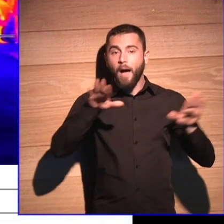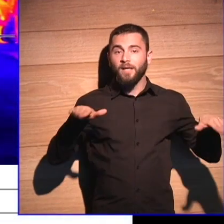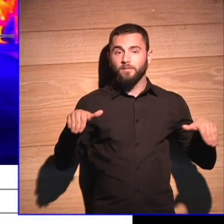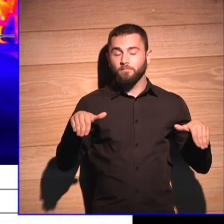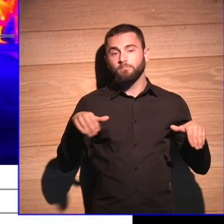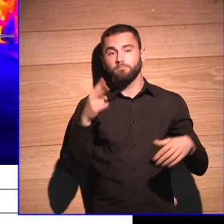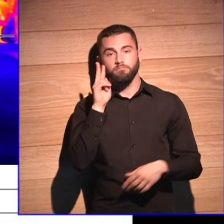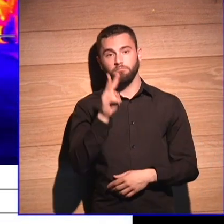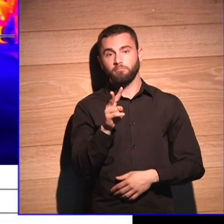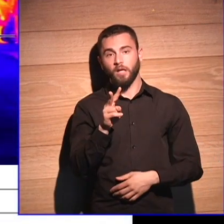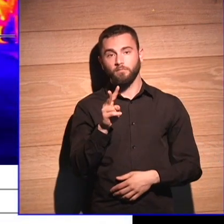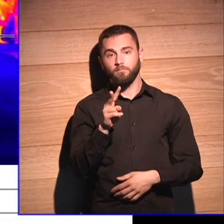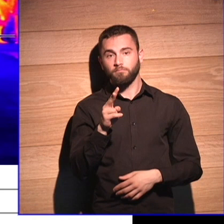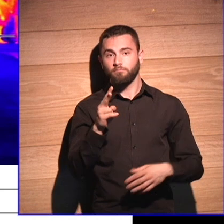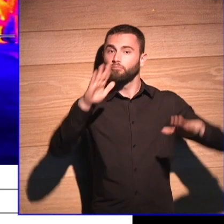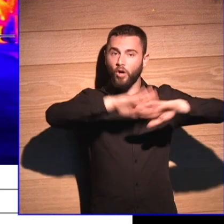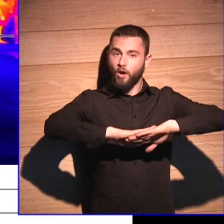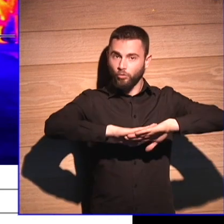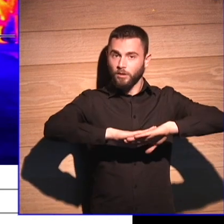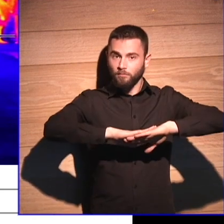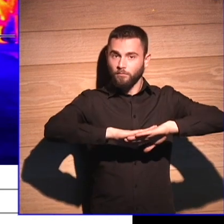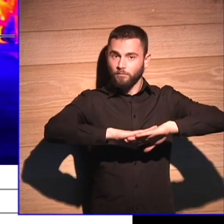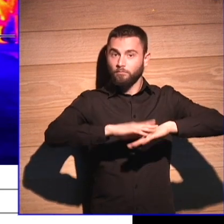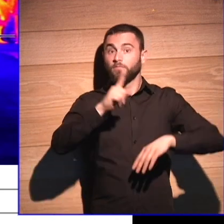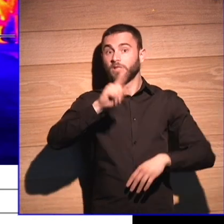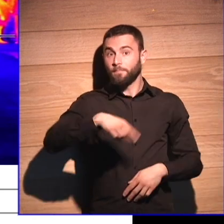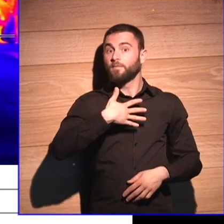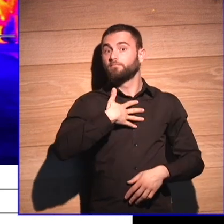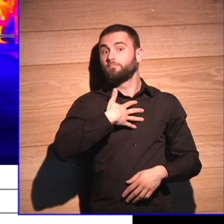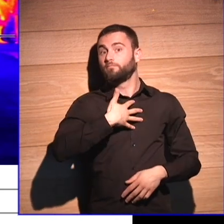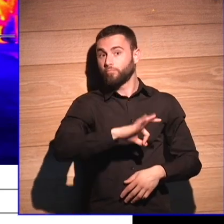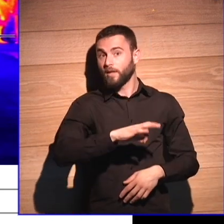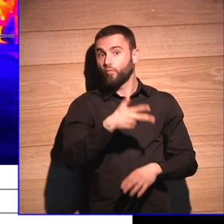que ven en la nocturnidad. Pues también es posible, a